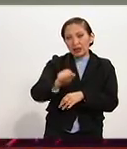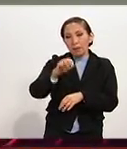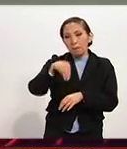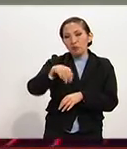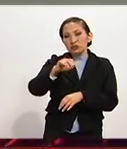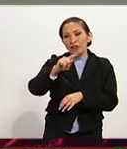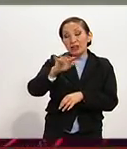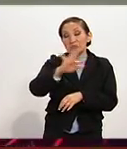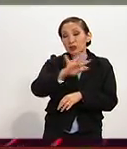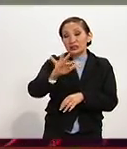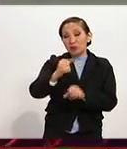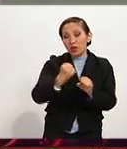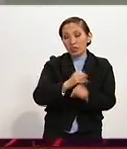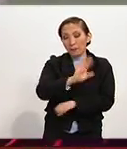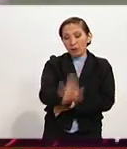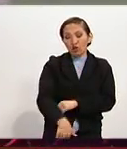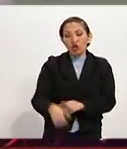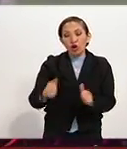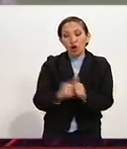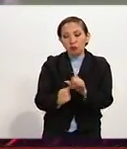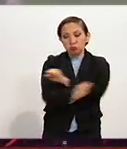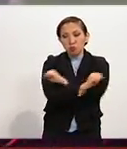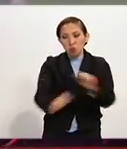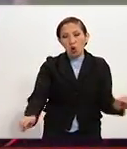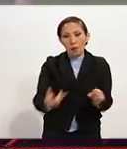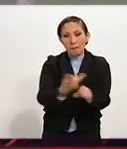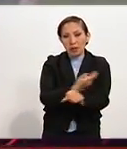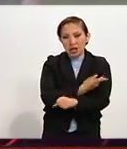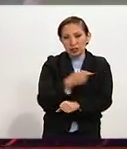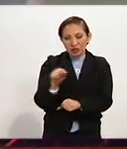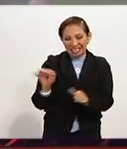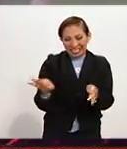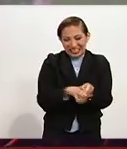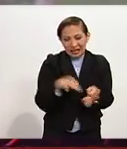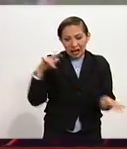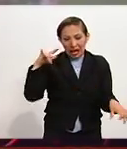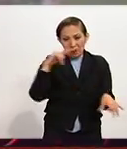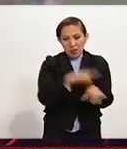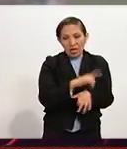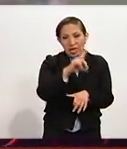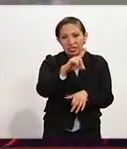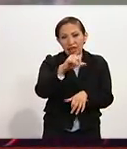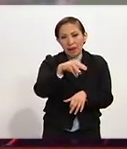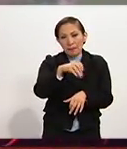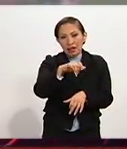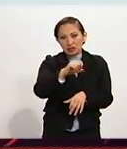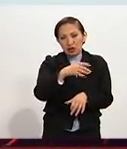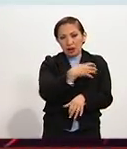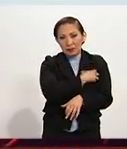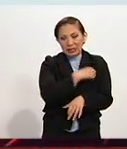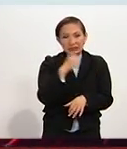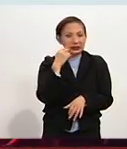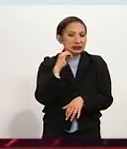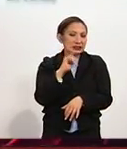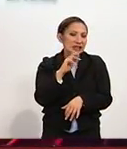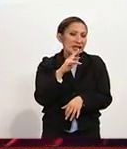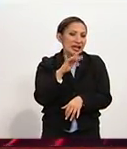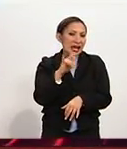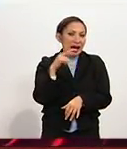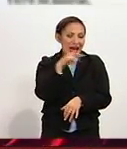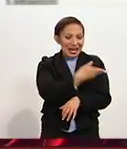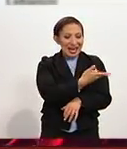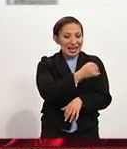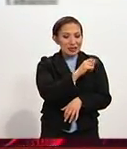de 55 años, quien falleció durante una explosión ocurrida cerca del aeropuerto de Damasco, la capital de Siria.